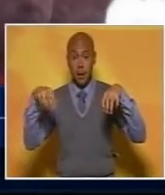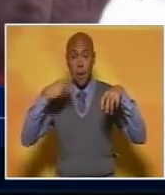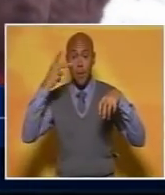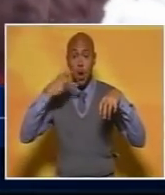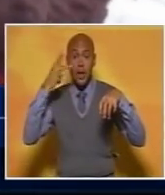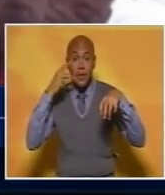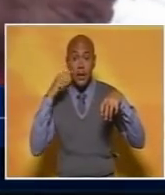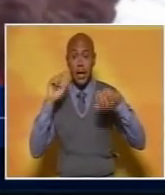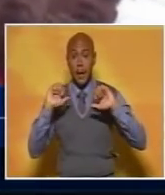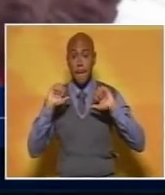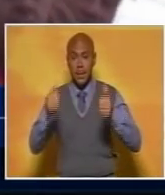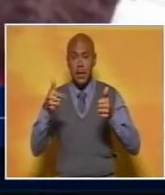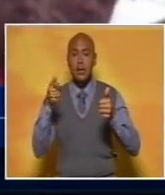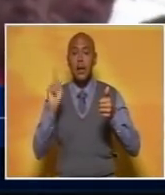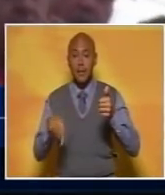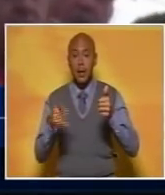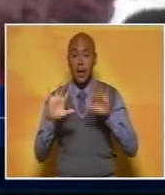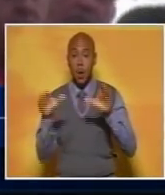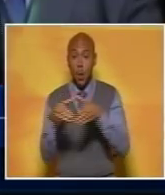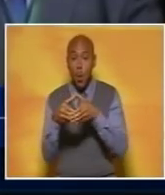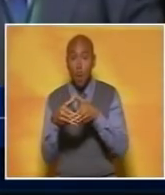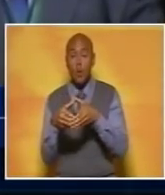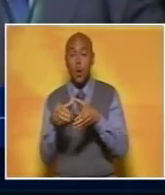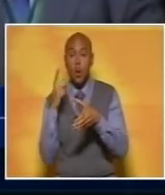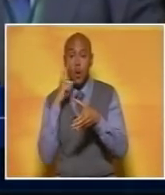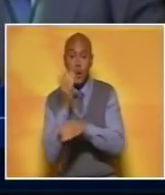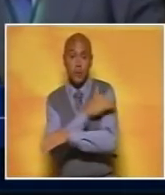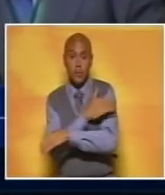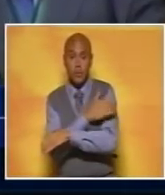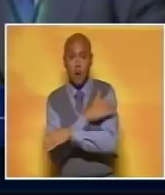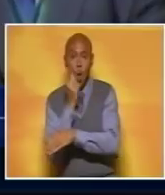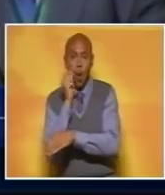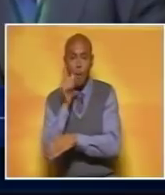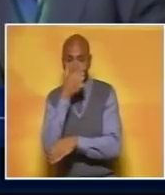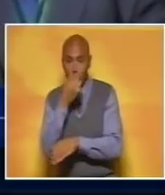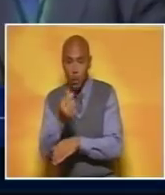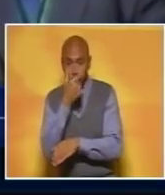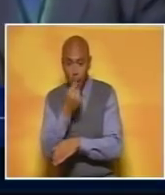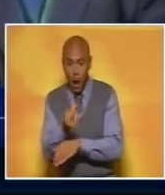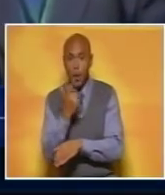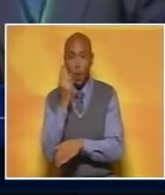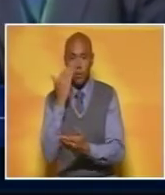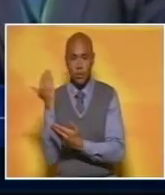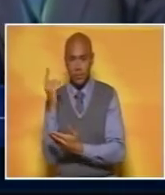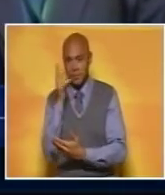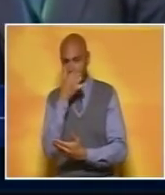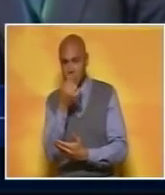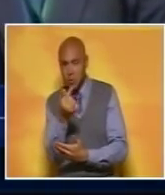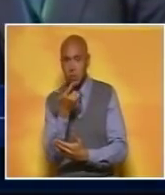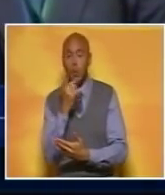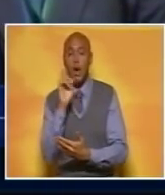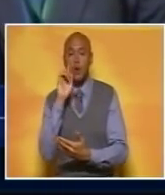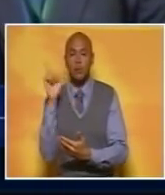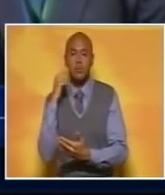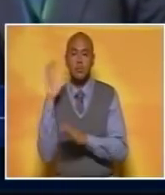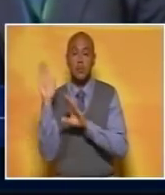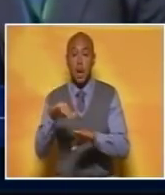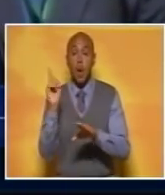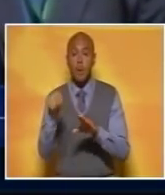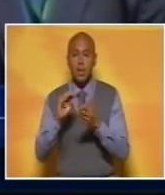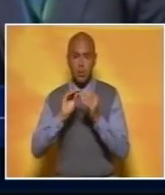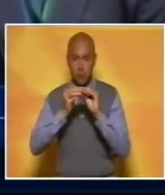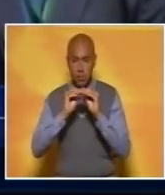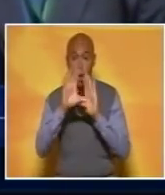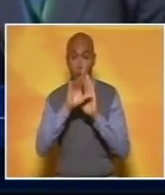prepara para encabezar la oposición al gobierno de Jair Bolsonaro. Sin embargo, la derecha intenta articular una enmienda constitucional